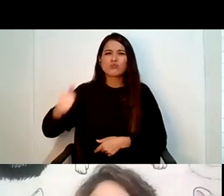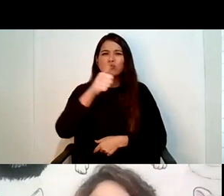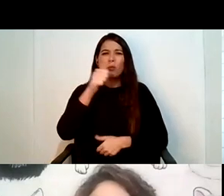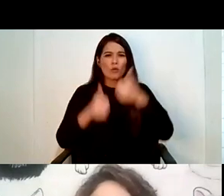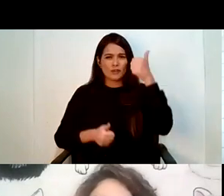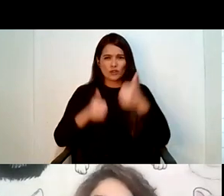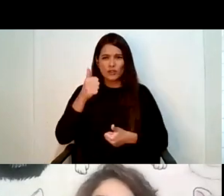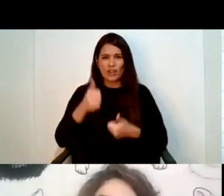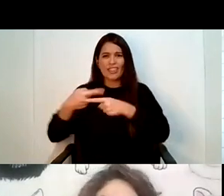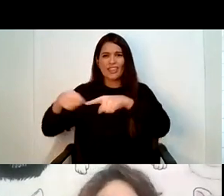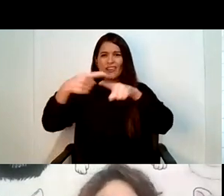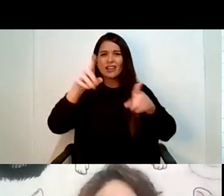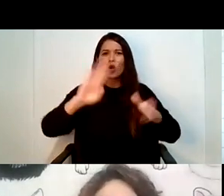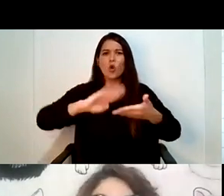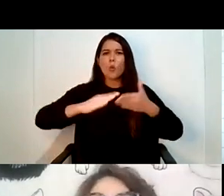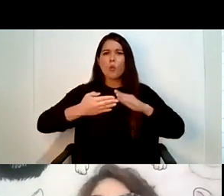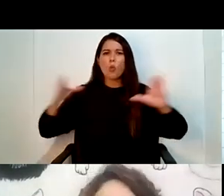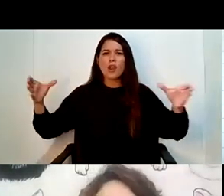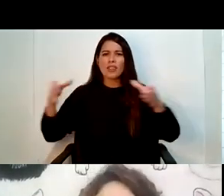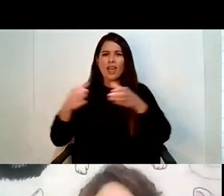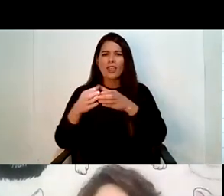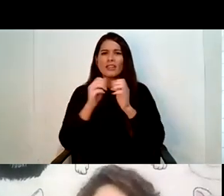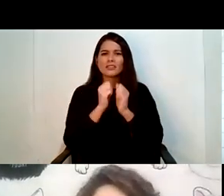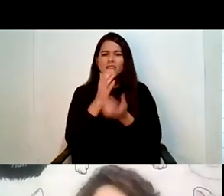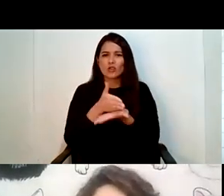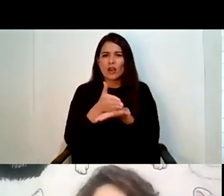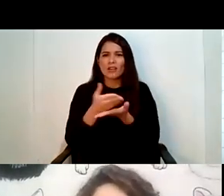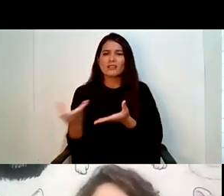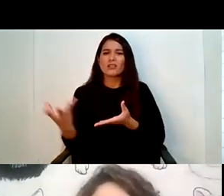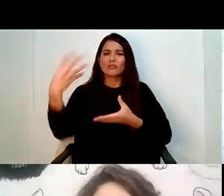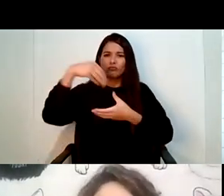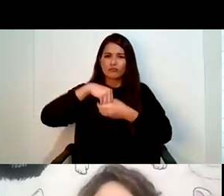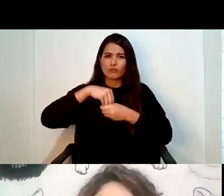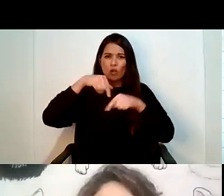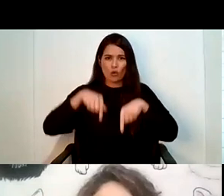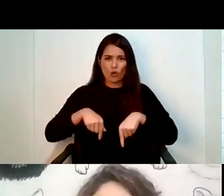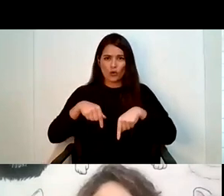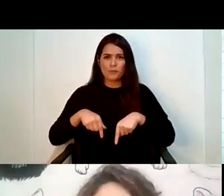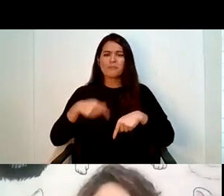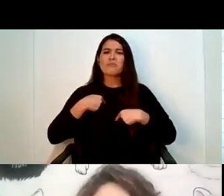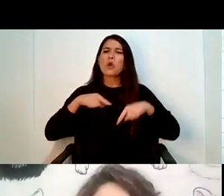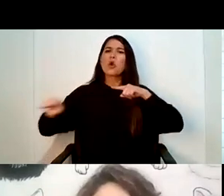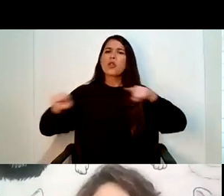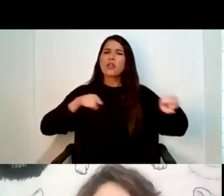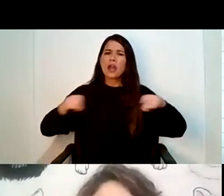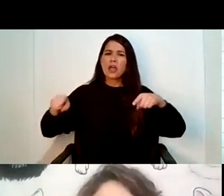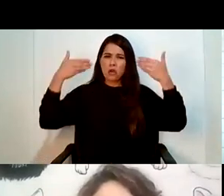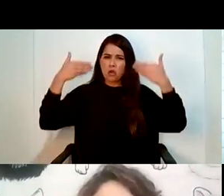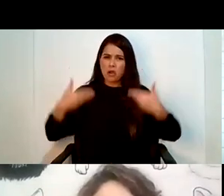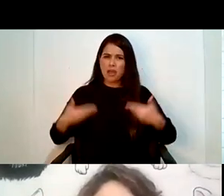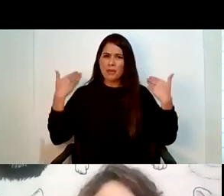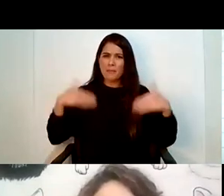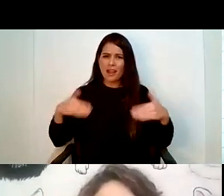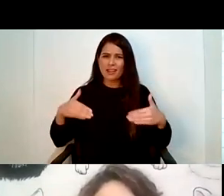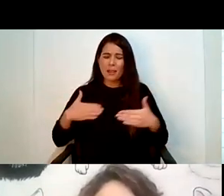de las diferentes comunidades educativas que nos acompañan hoy. Como coordinadora de prácticas de la carrera, es un placer